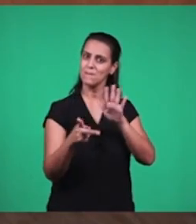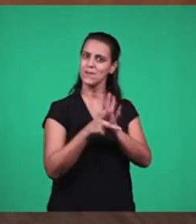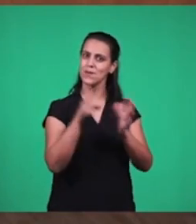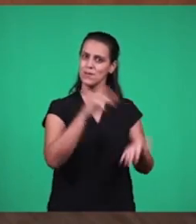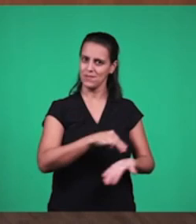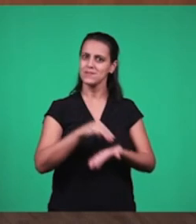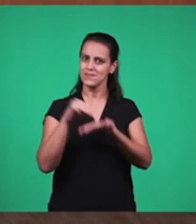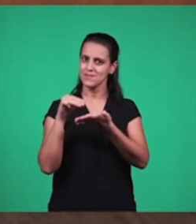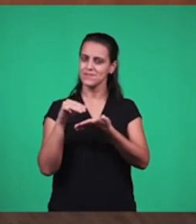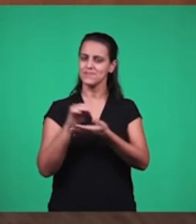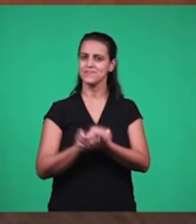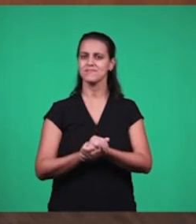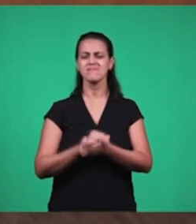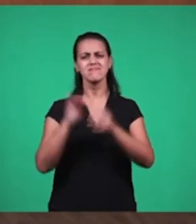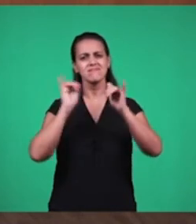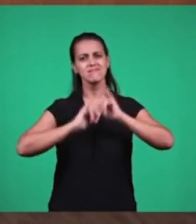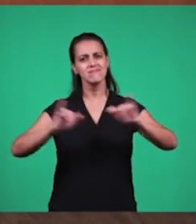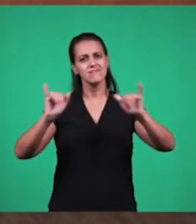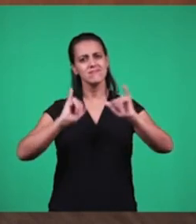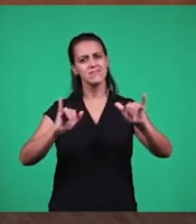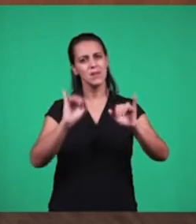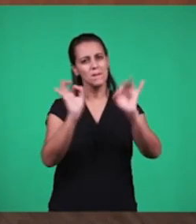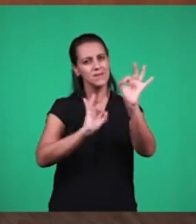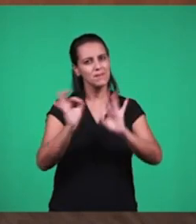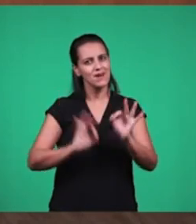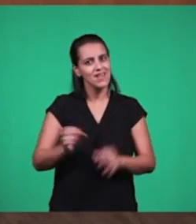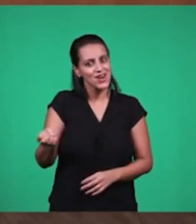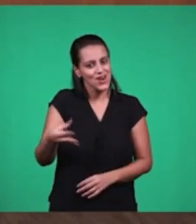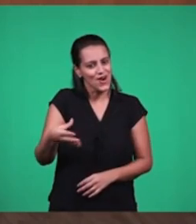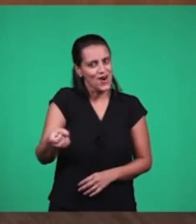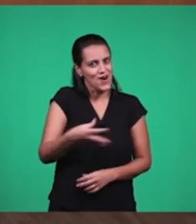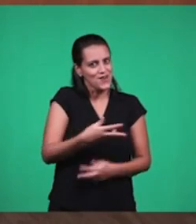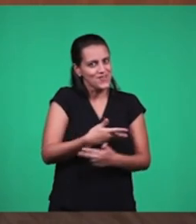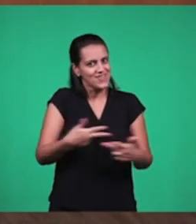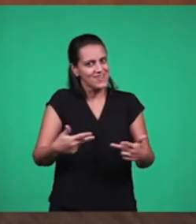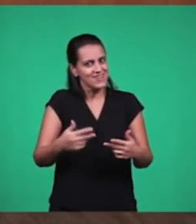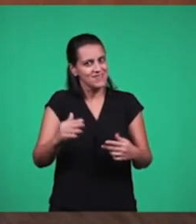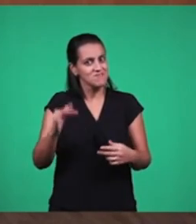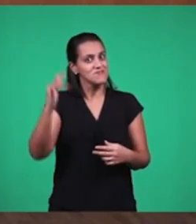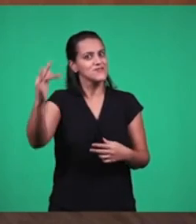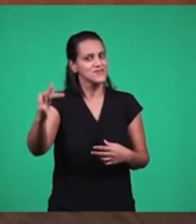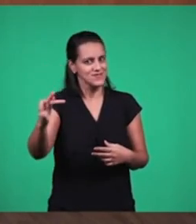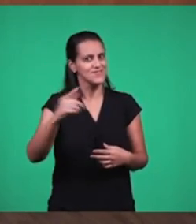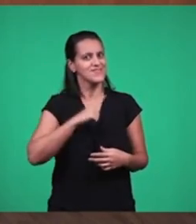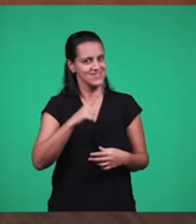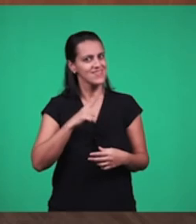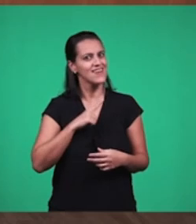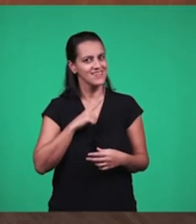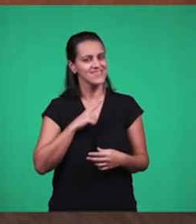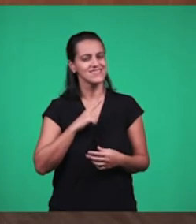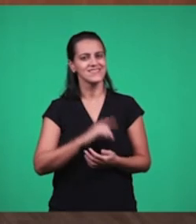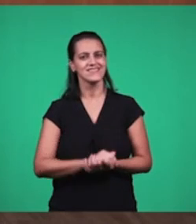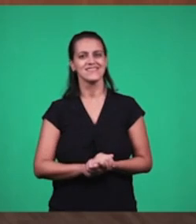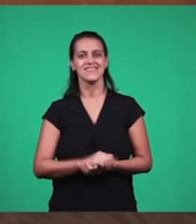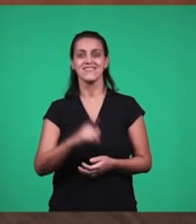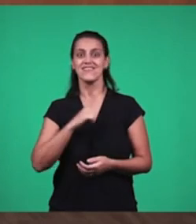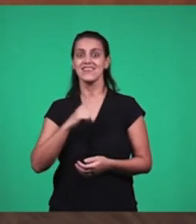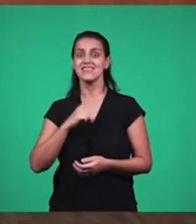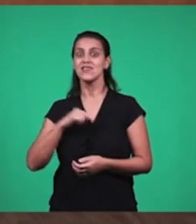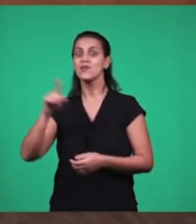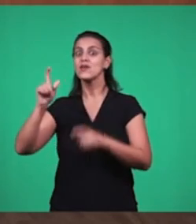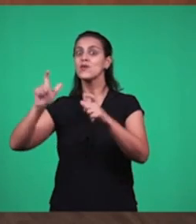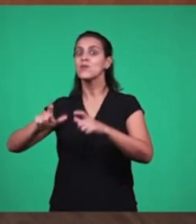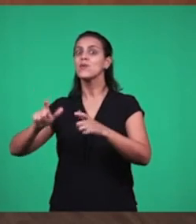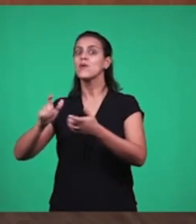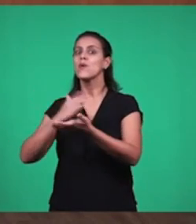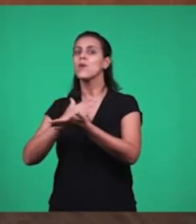redes sociales y quiero informar todavía que estamos preparando novedades para los próximos programas con nuevos cuadros, dentro de ellos